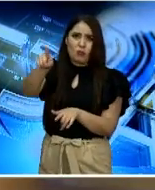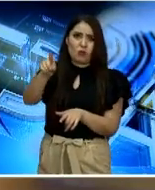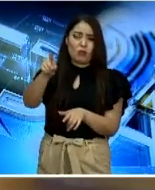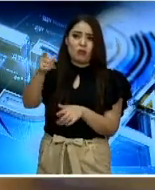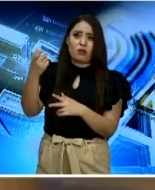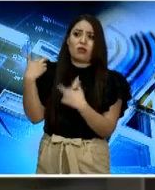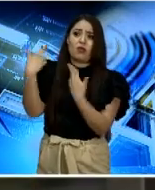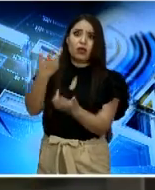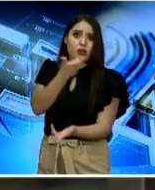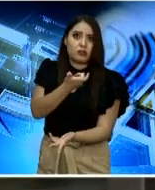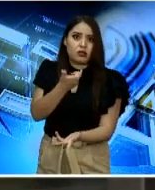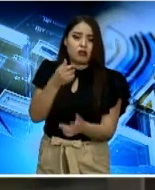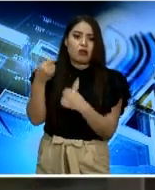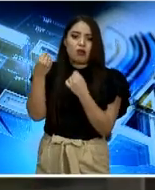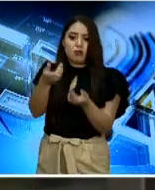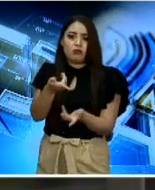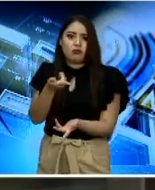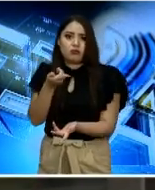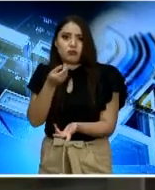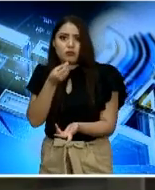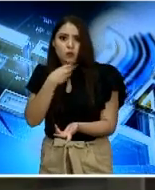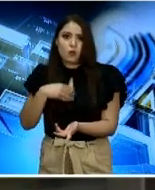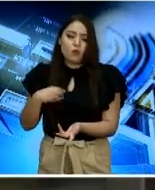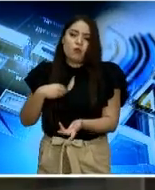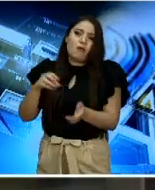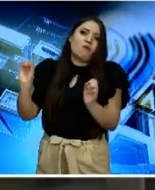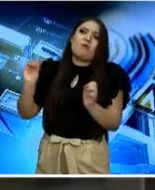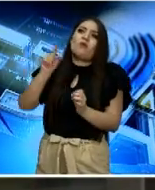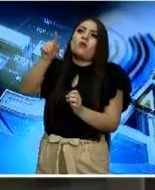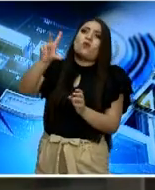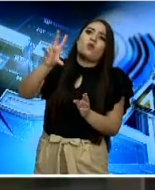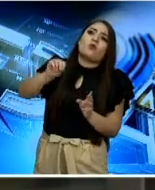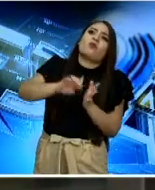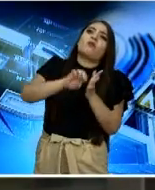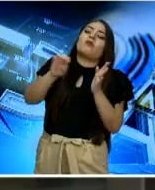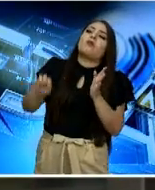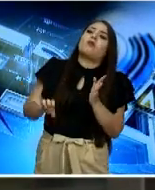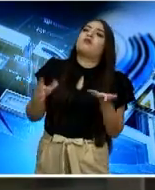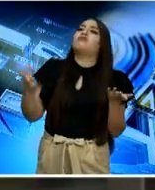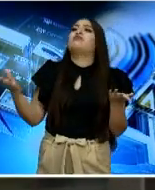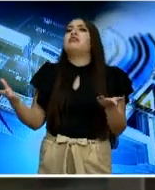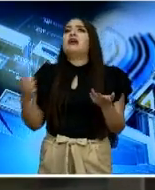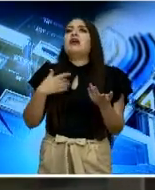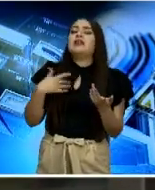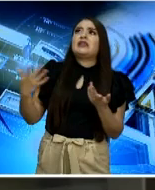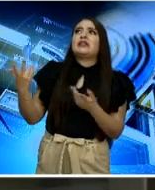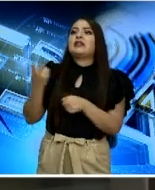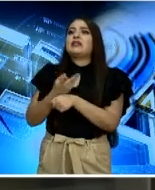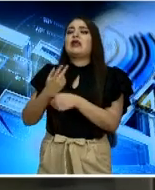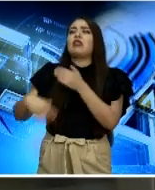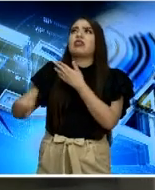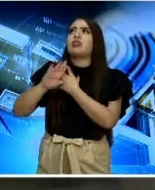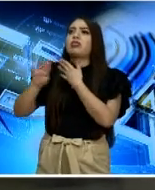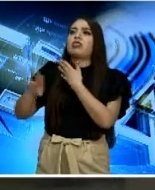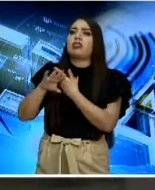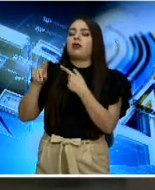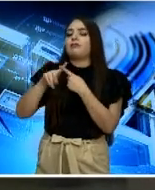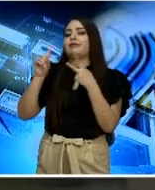No, tampoco. César, no tienes por qué tener visualizadas las redes sociales. Uh-huh. Uno. Y dos, muy